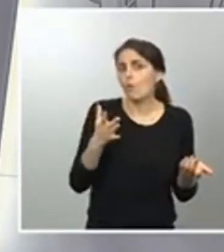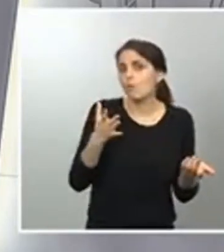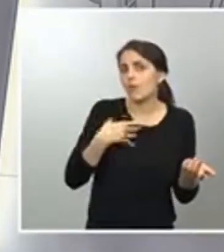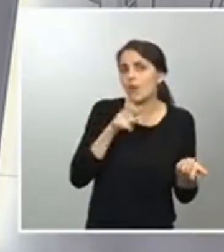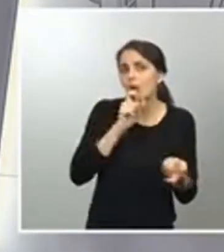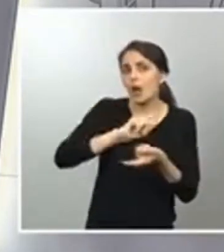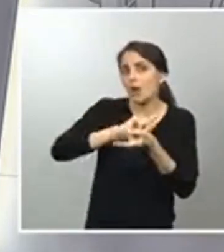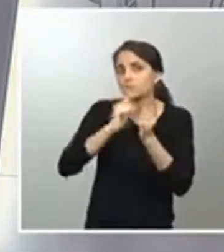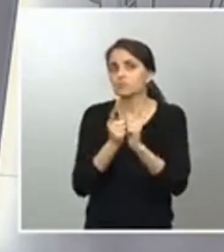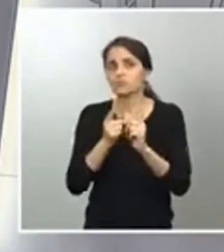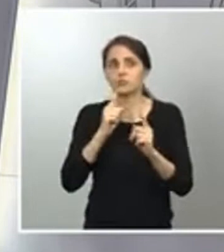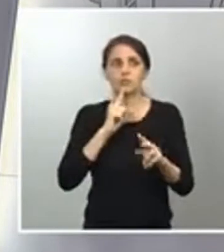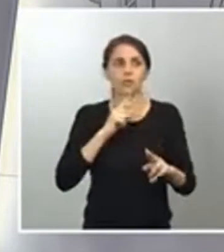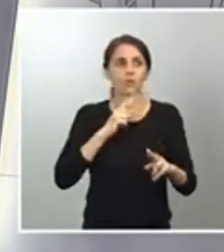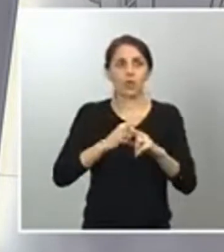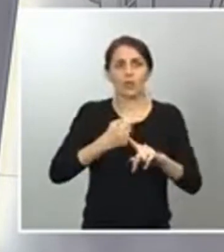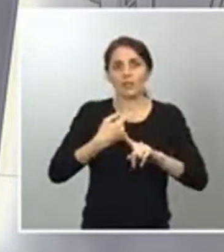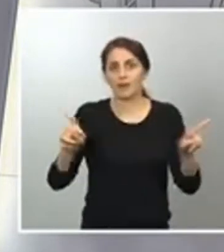figuras